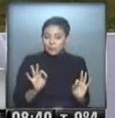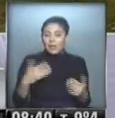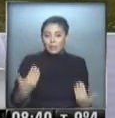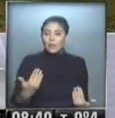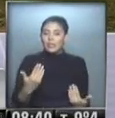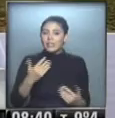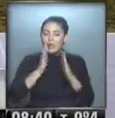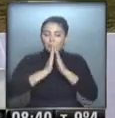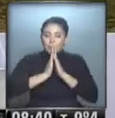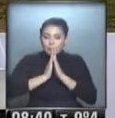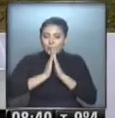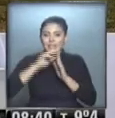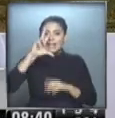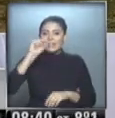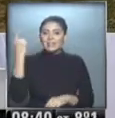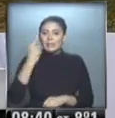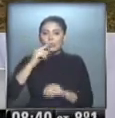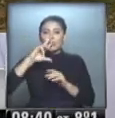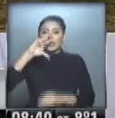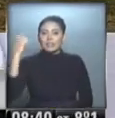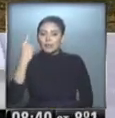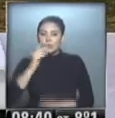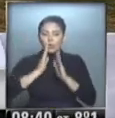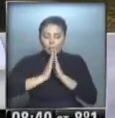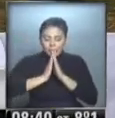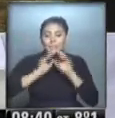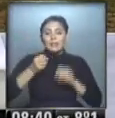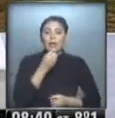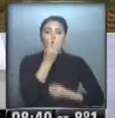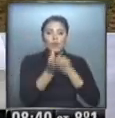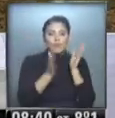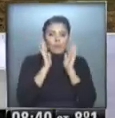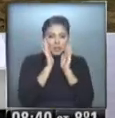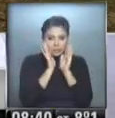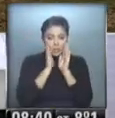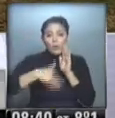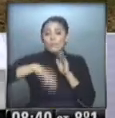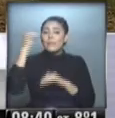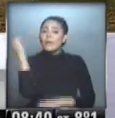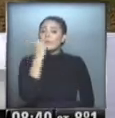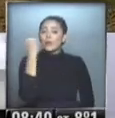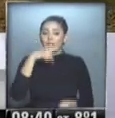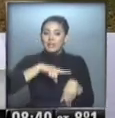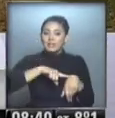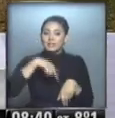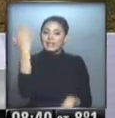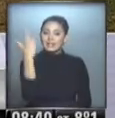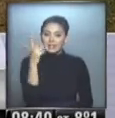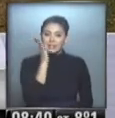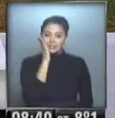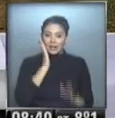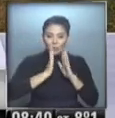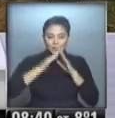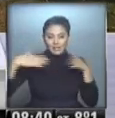se realicen misas cada media hora y confesiones también pero la gran e importante misa sera de las 15 horas